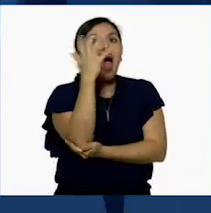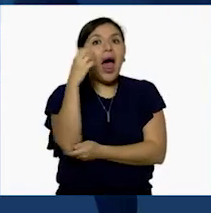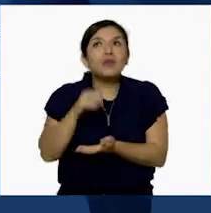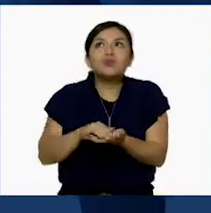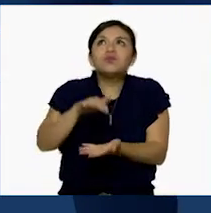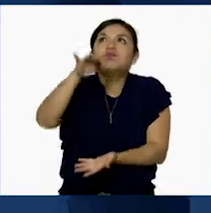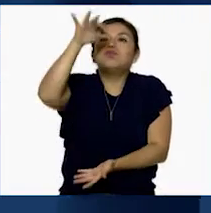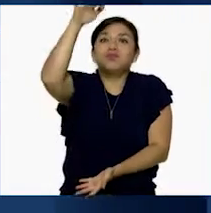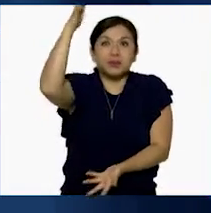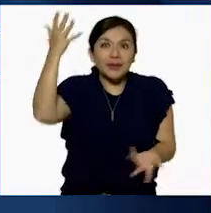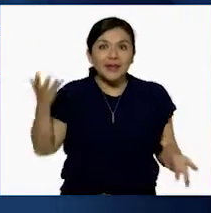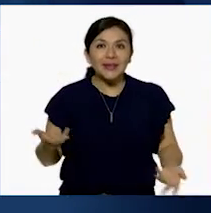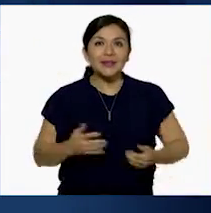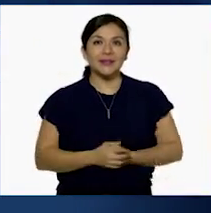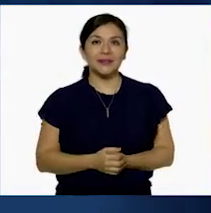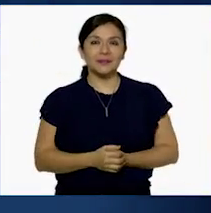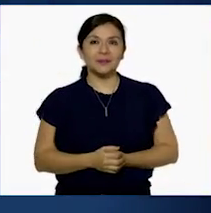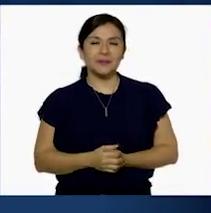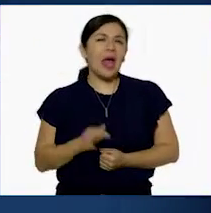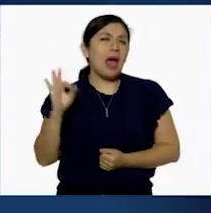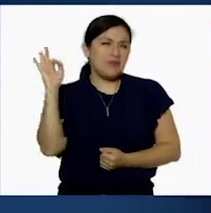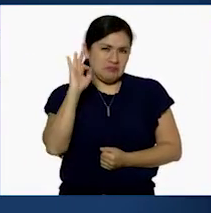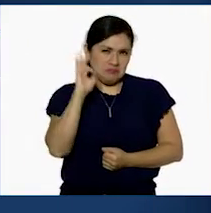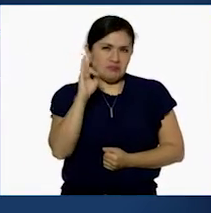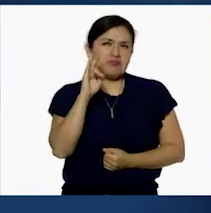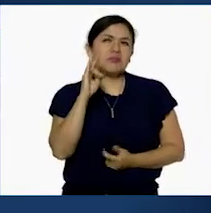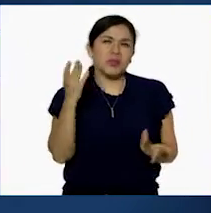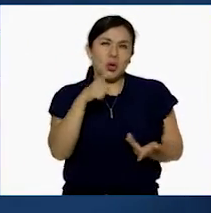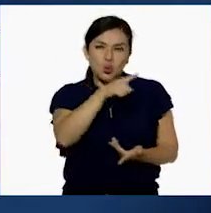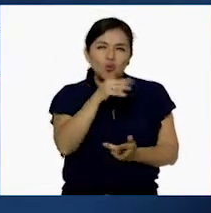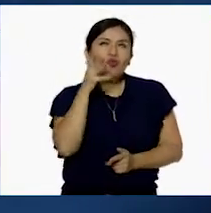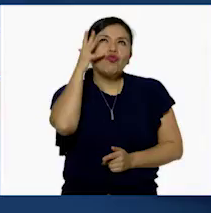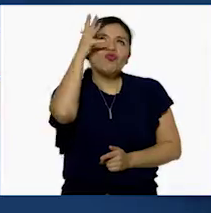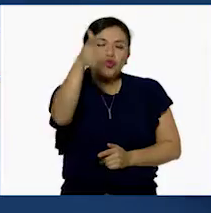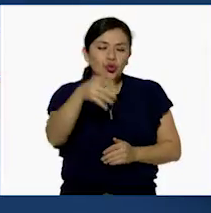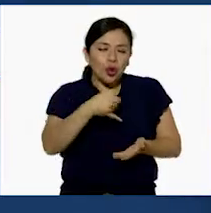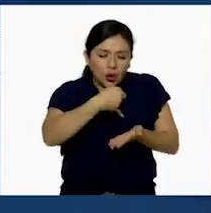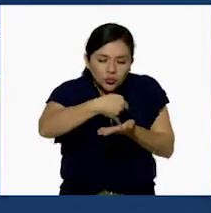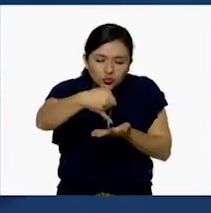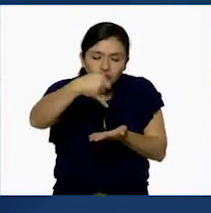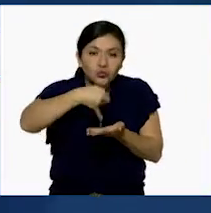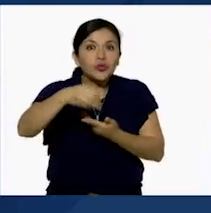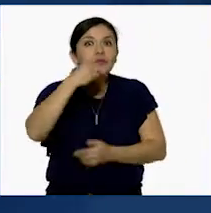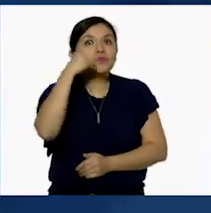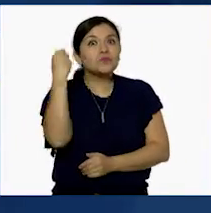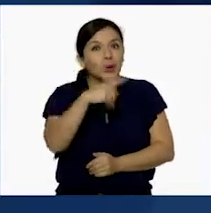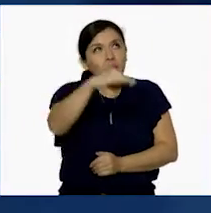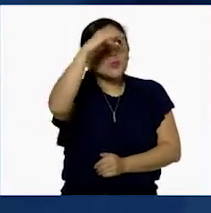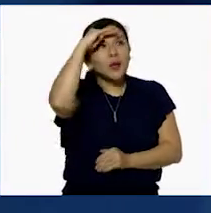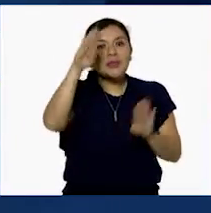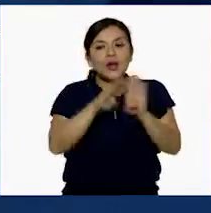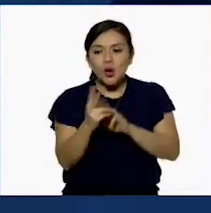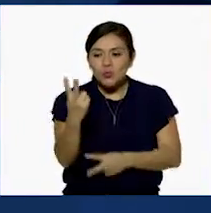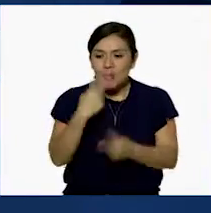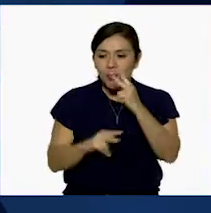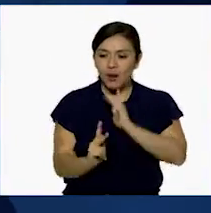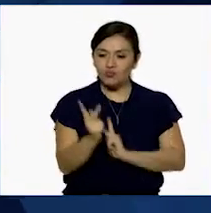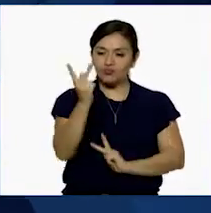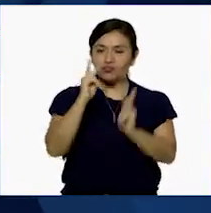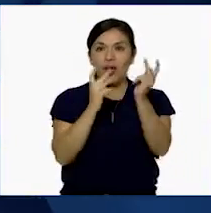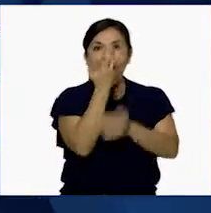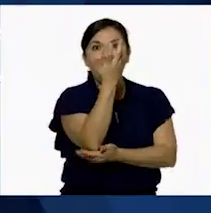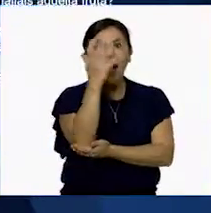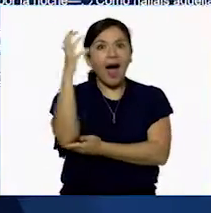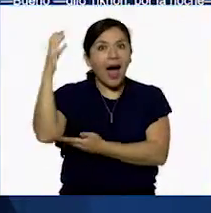desarrollará en el Isba». «Probablemente serás un gran jardinero. Ya piensas en hacer crecer los árboles», añadió